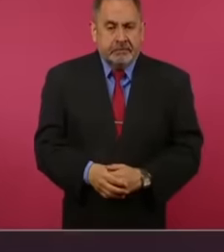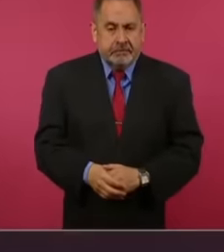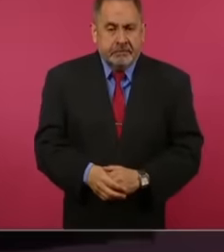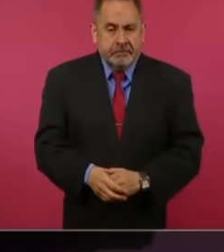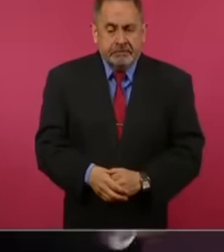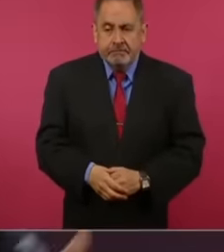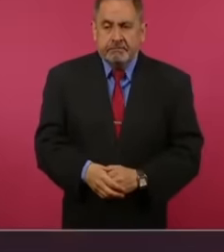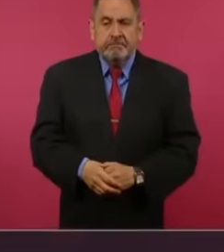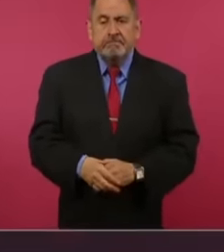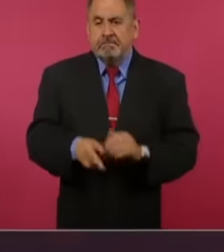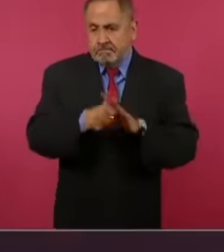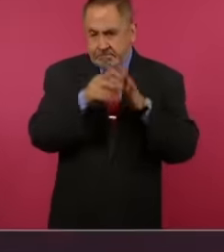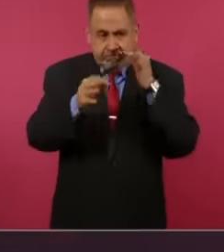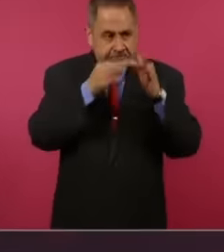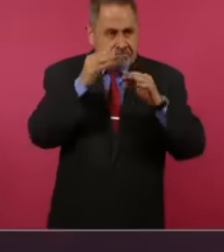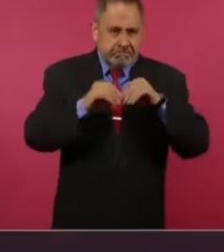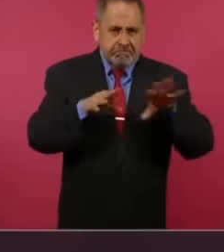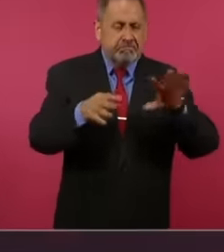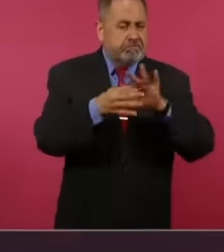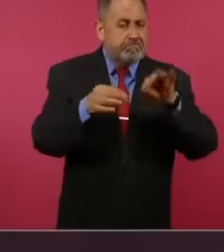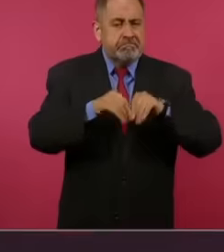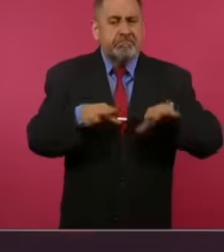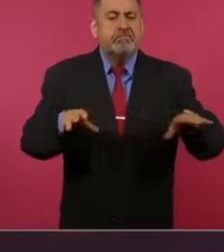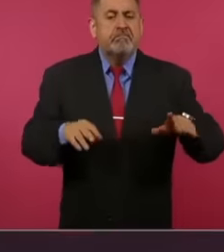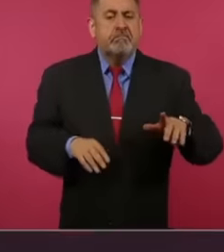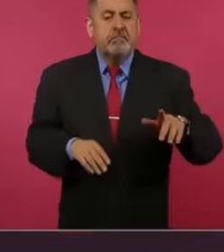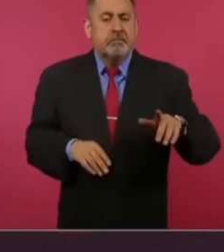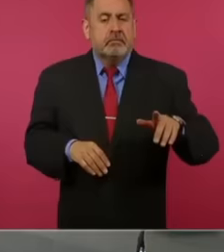el periodismo sea